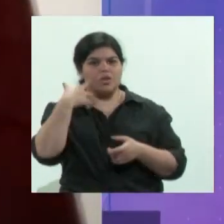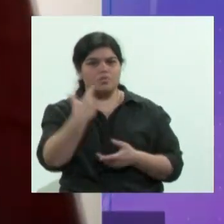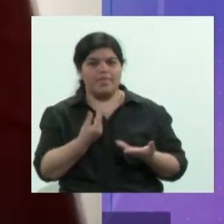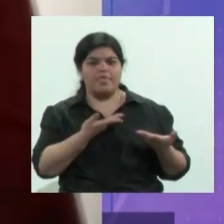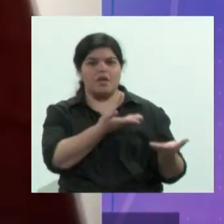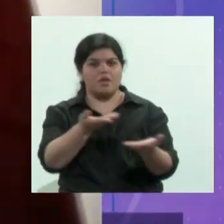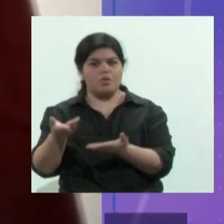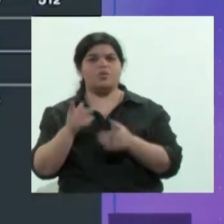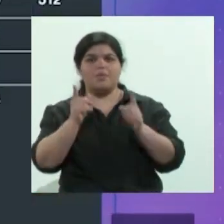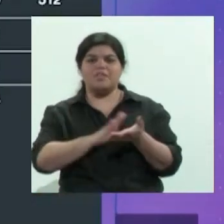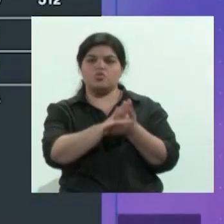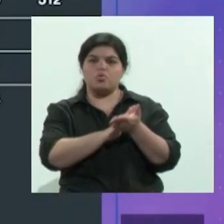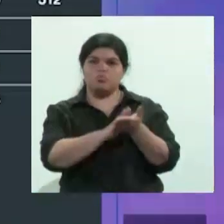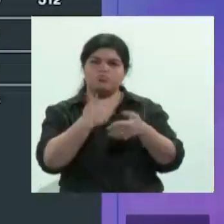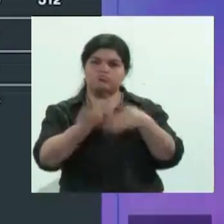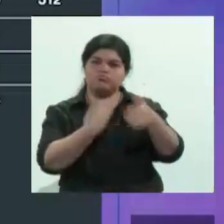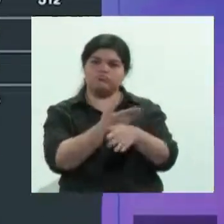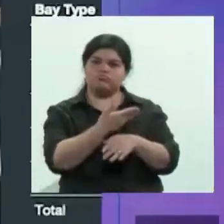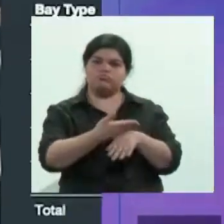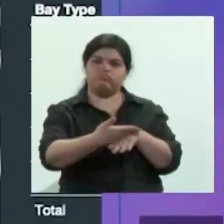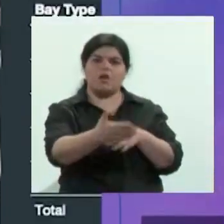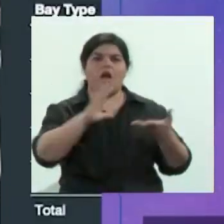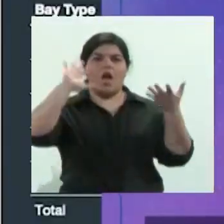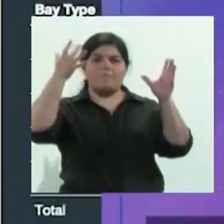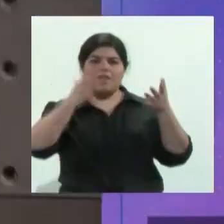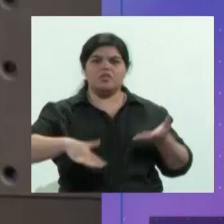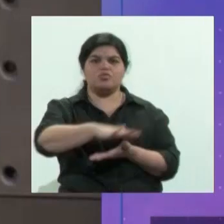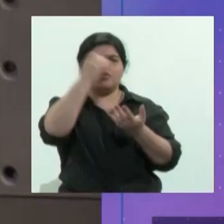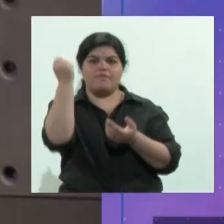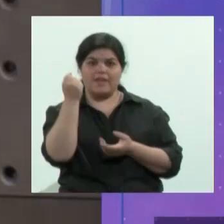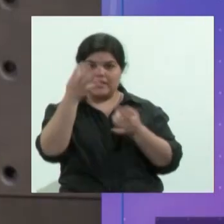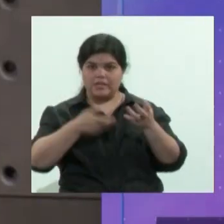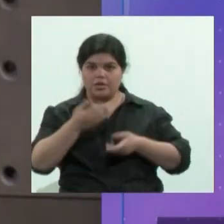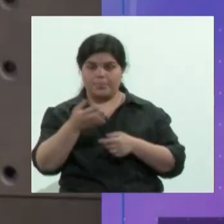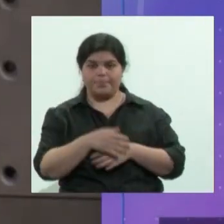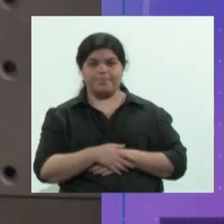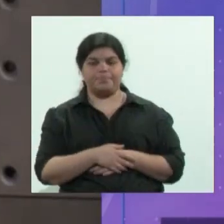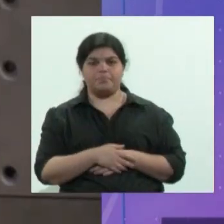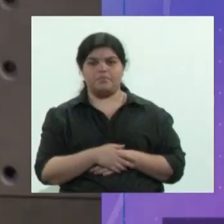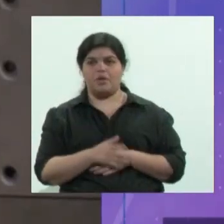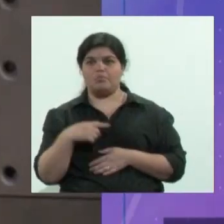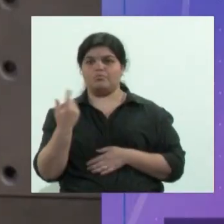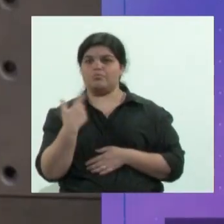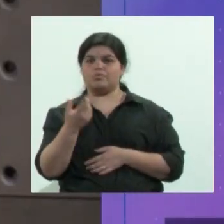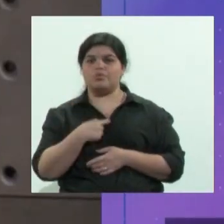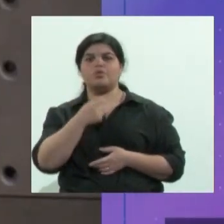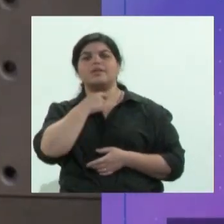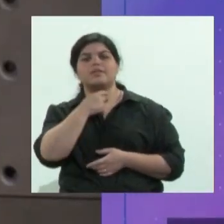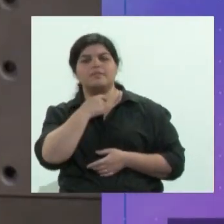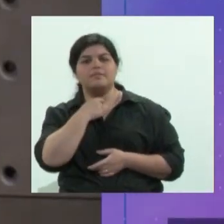ofrecer soluciones sostenibles a nivel social, medioambiental y financiero. En el fondo, nosotros lo que intentamos